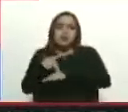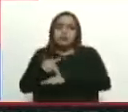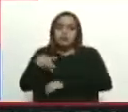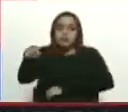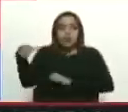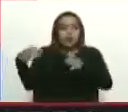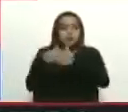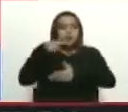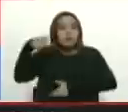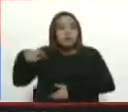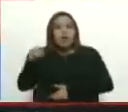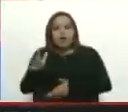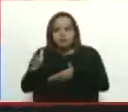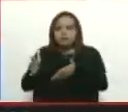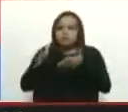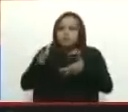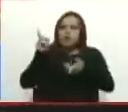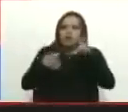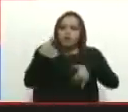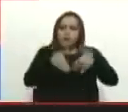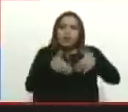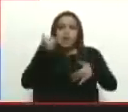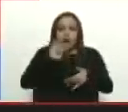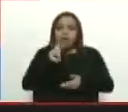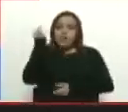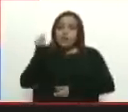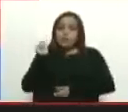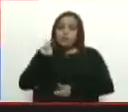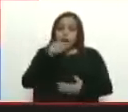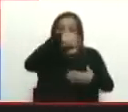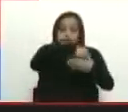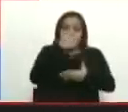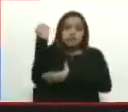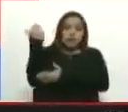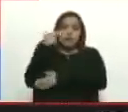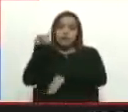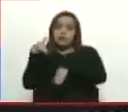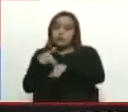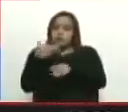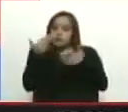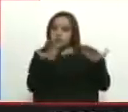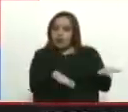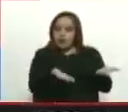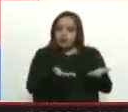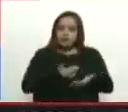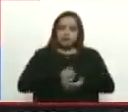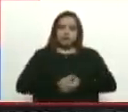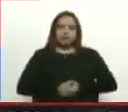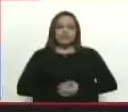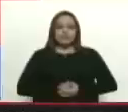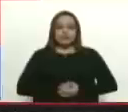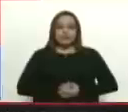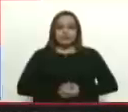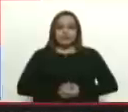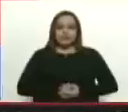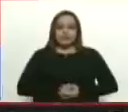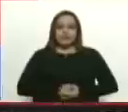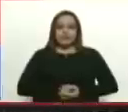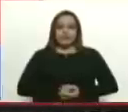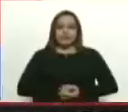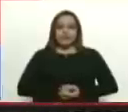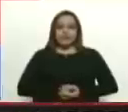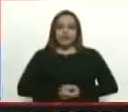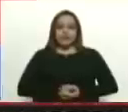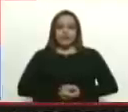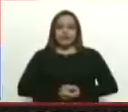partidos sacaron sus votos y tienen sus diputados en la Asamblea Nacional. Pero